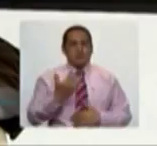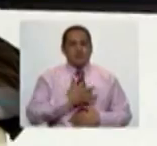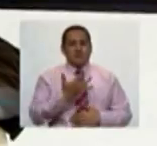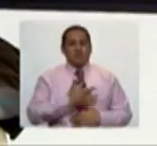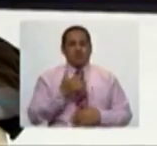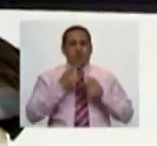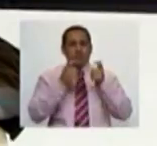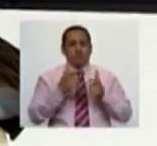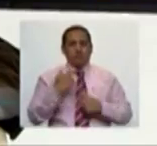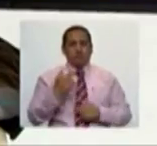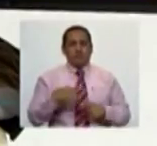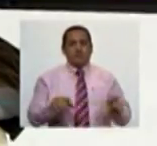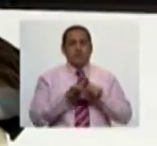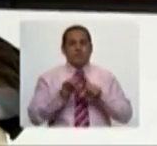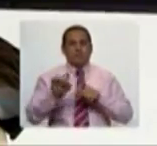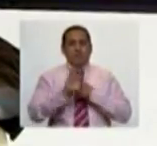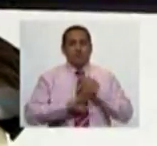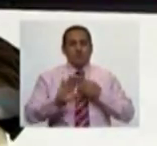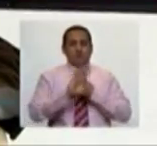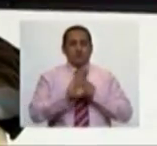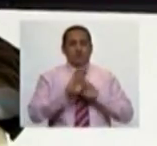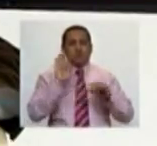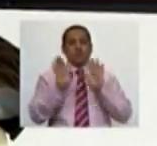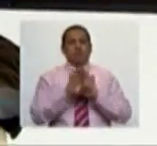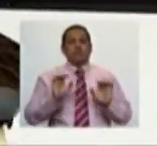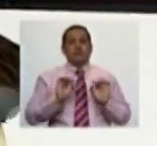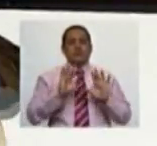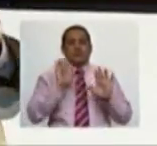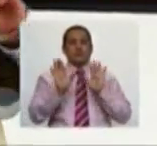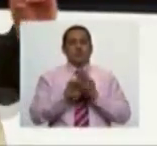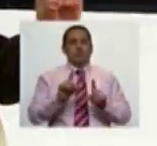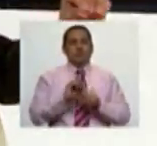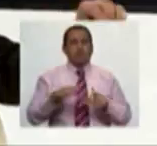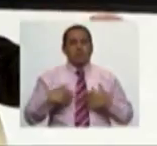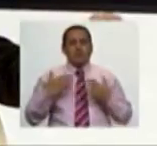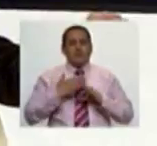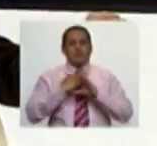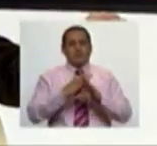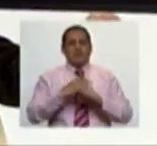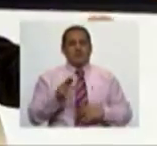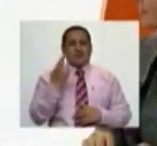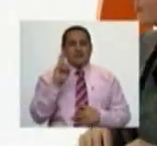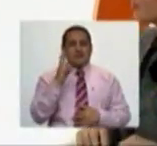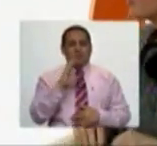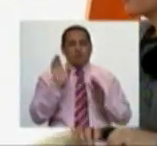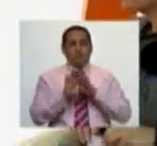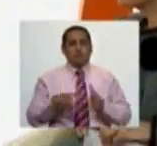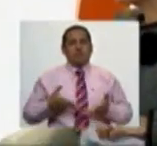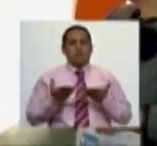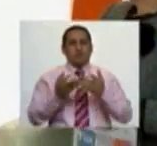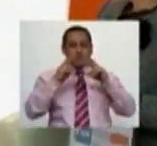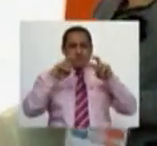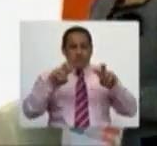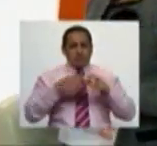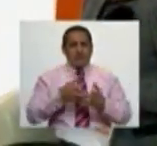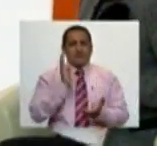mejor sensación de seguridad y de protección. Si por lo menos no puede evitar el delito,